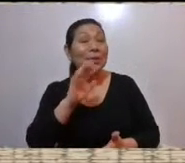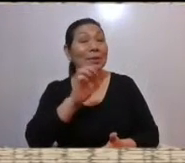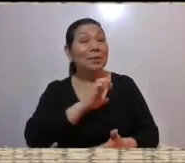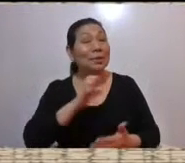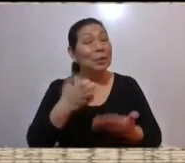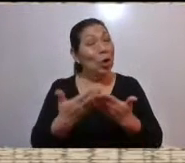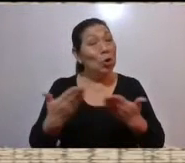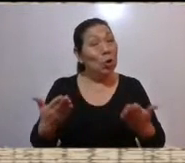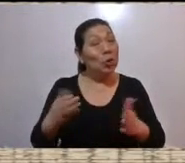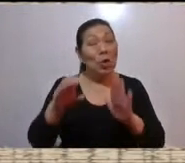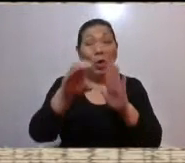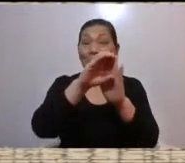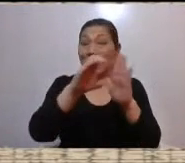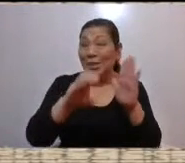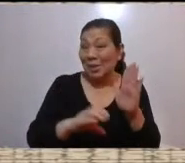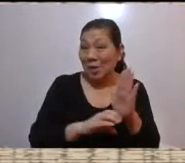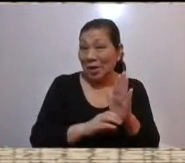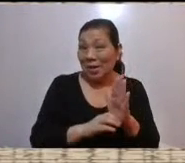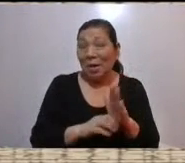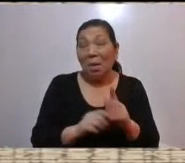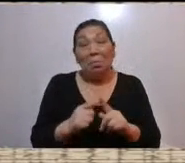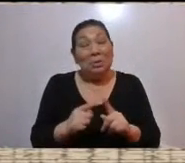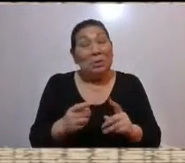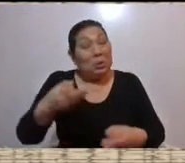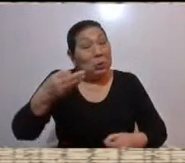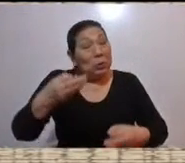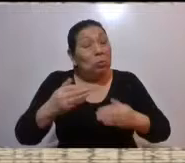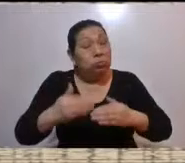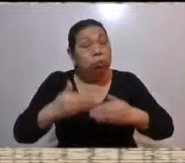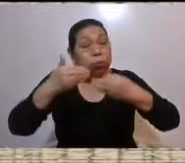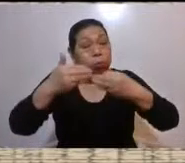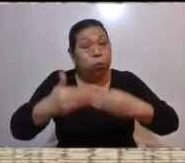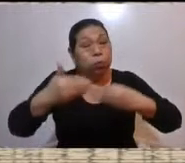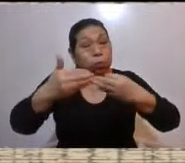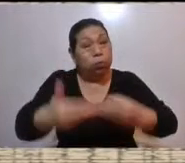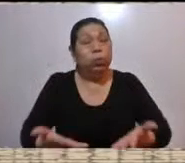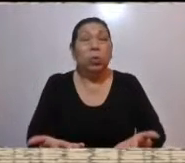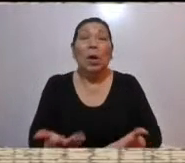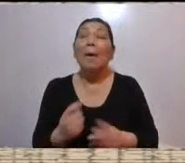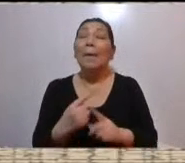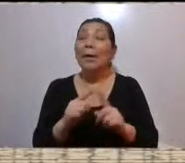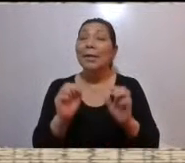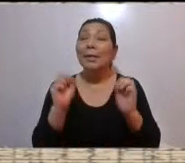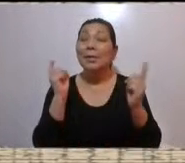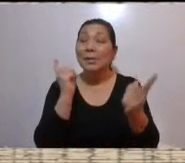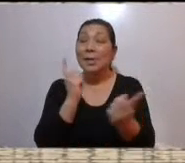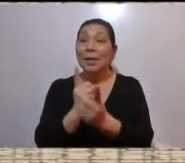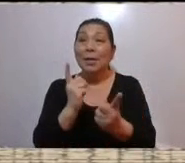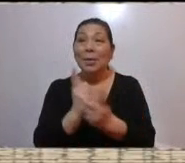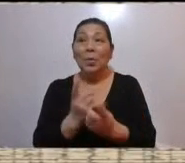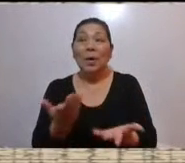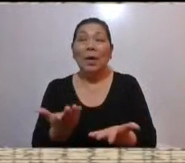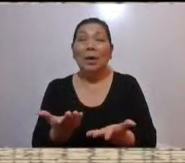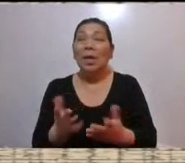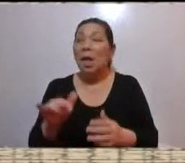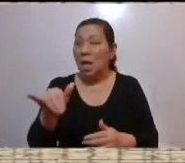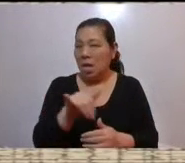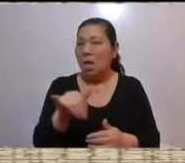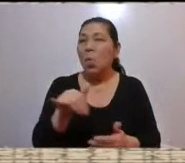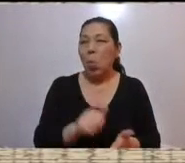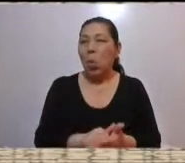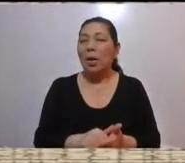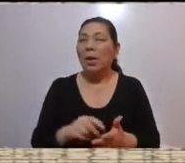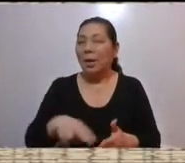la declaración del estado de cosas inconstitucionales, el fallo pues se extiende a otros sujetos que se encuentran en